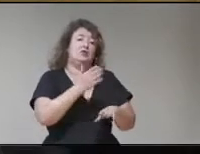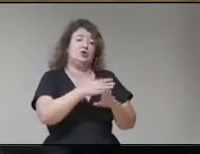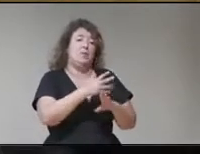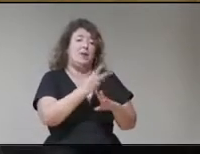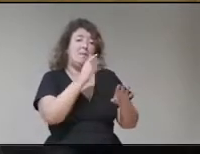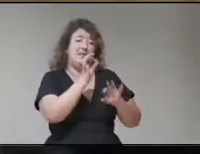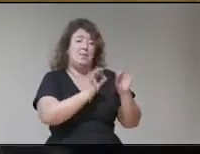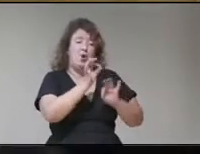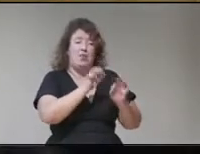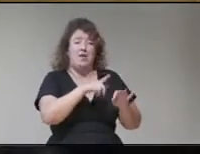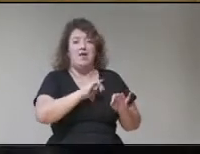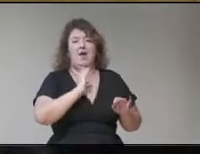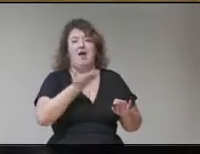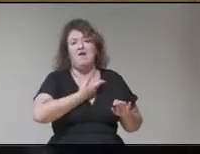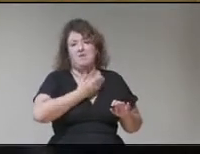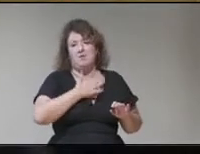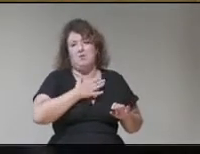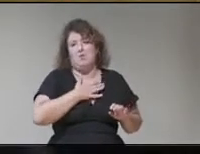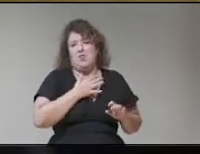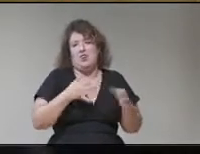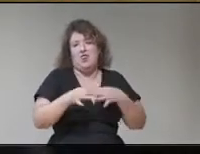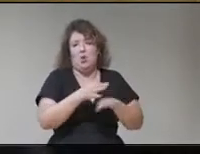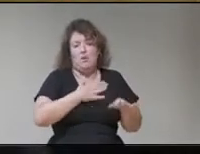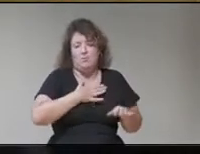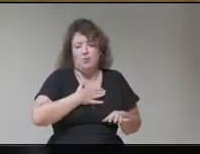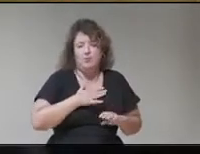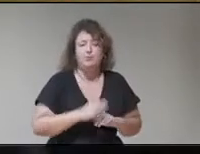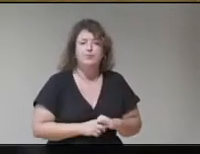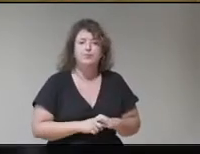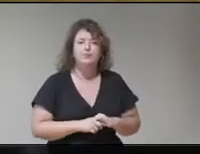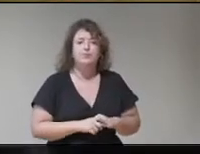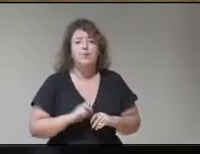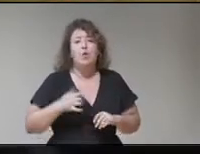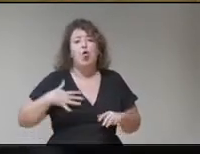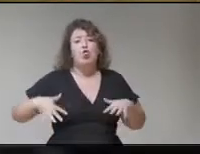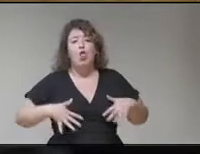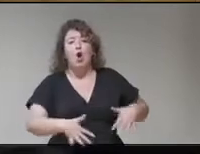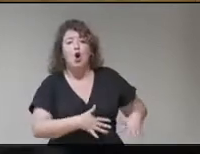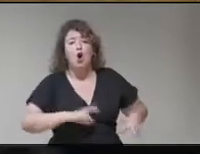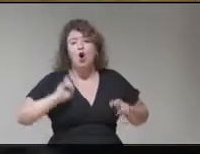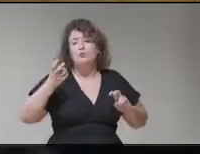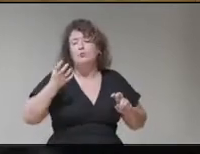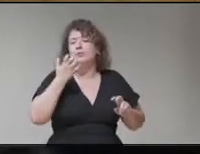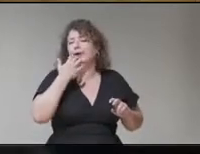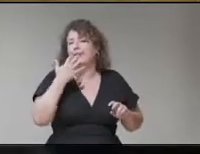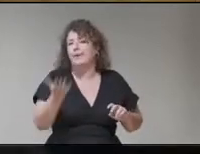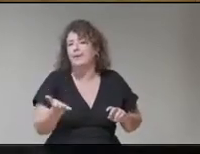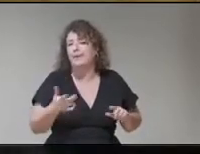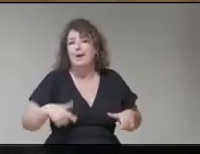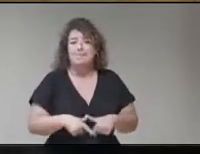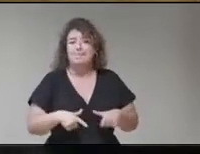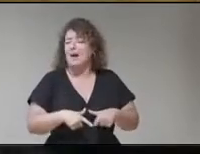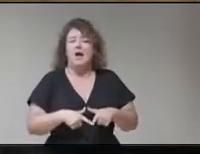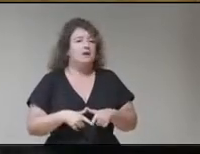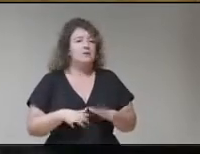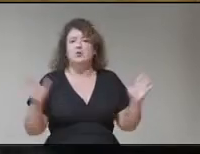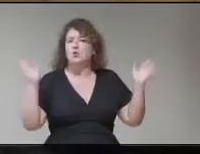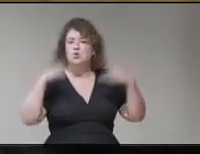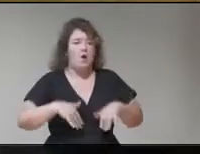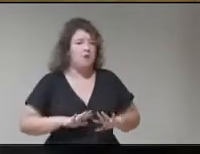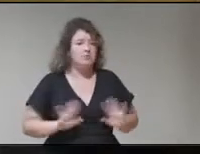afectan a nuestras propias células. En otras localizaciones, por ejemplo, en vagina no hay un solo